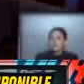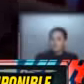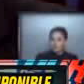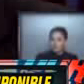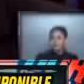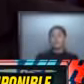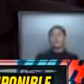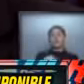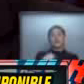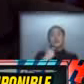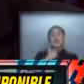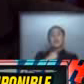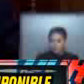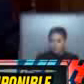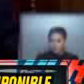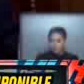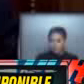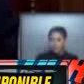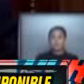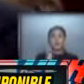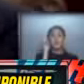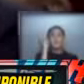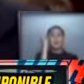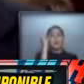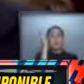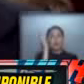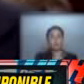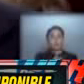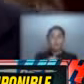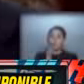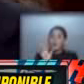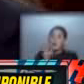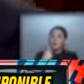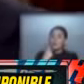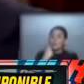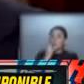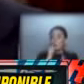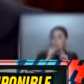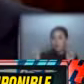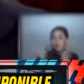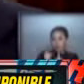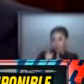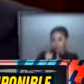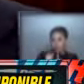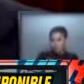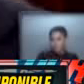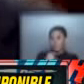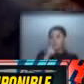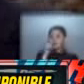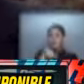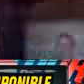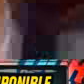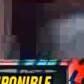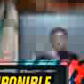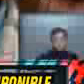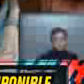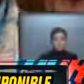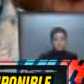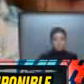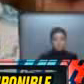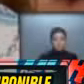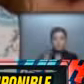Intento reformular el argumento. Por ahí puedo ser más directo en la respuesta que entiendo el tribunal está esperando. Bueno,